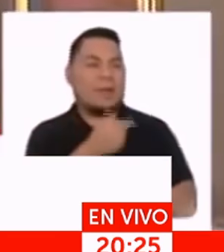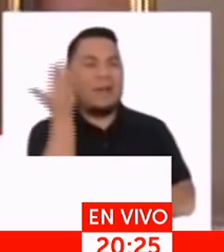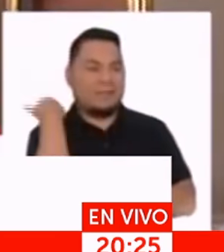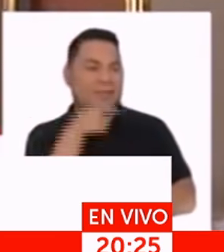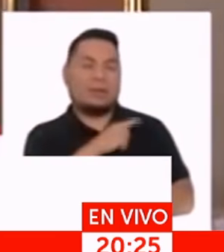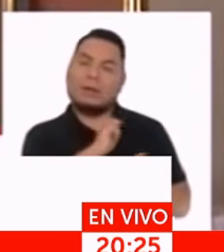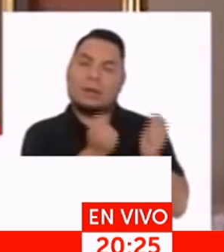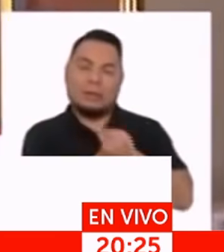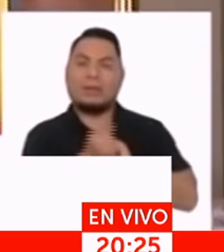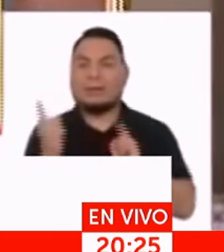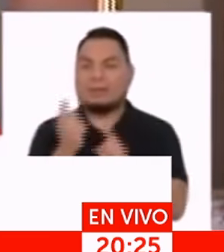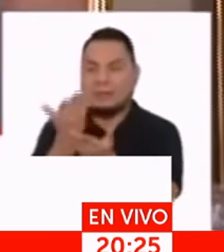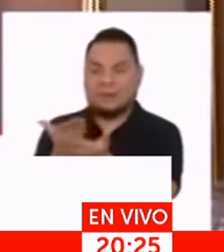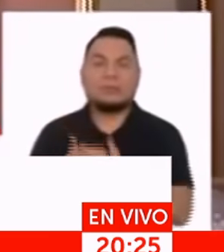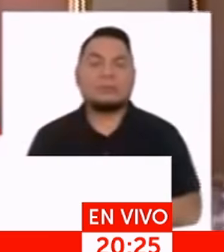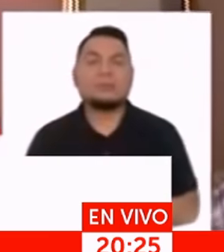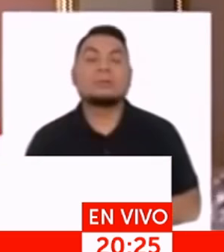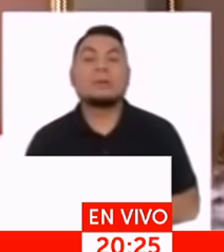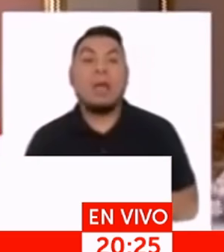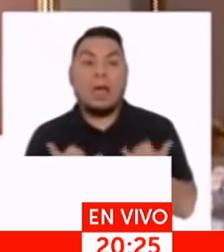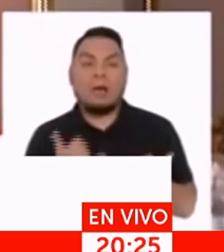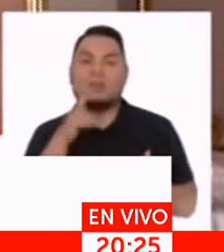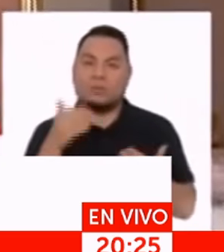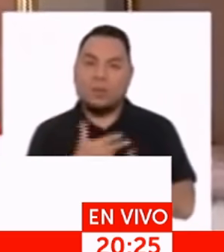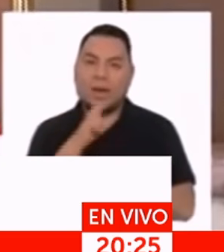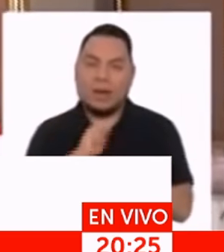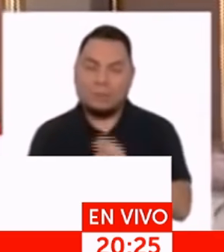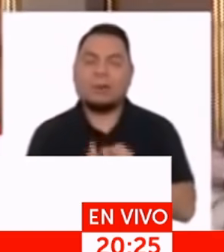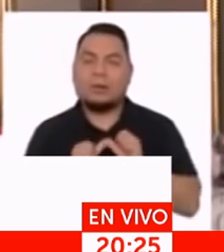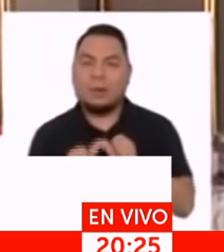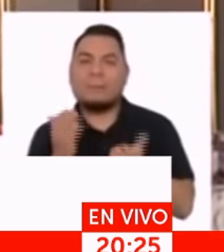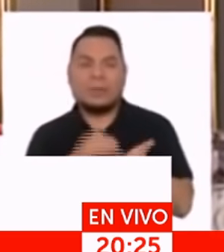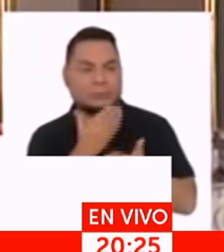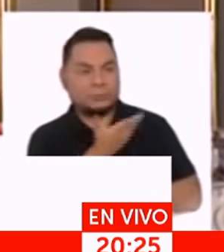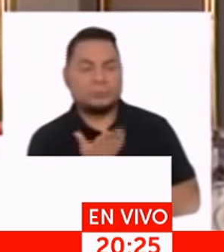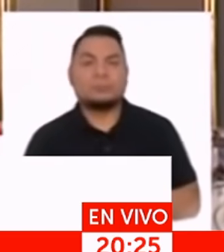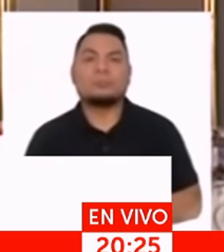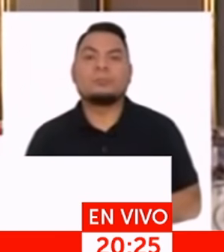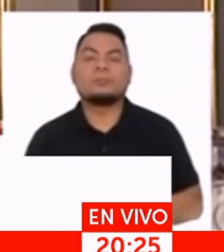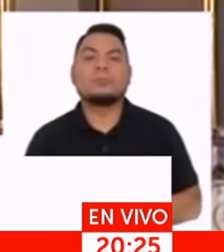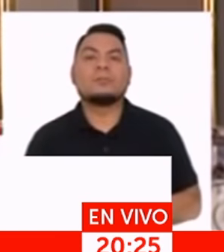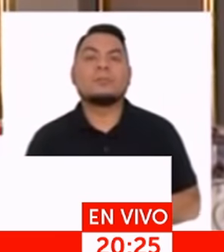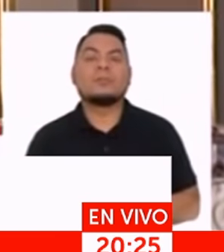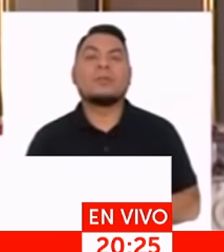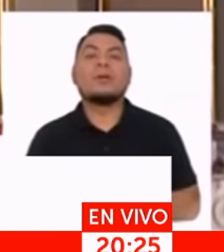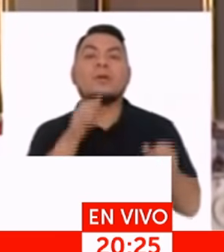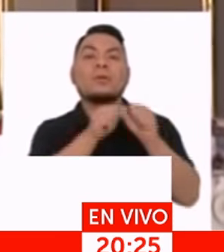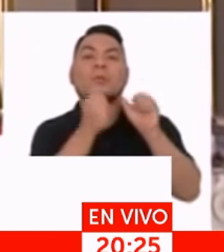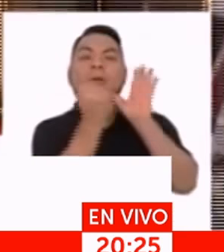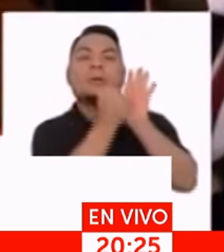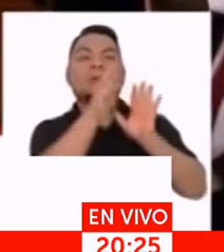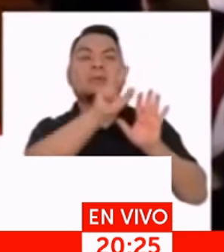Iber Maraví. Ella da un saludo a la presidenta del Consejo de Ministros, Mirta Vázquez, al canciller Oscar